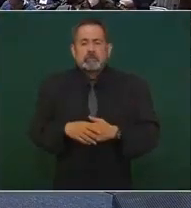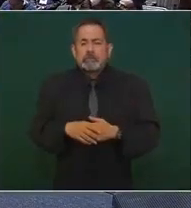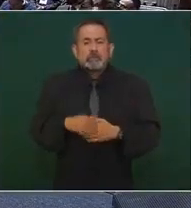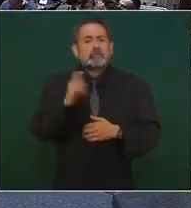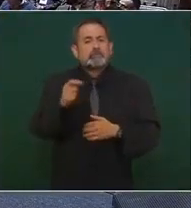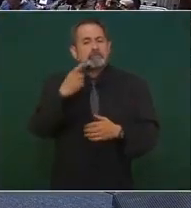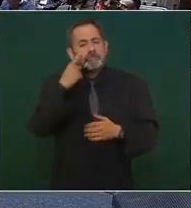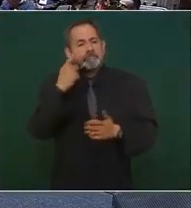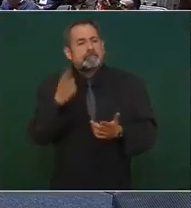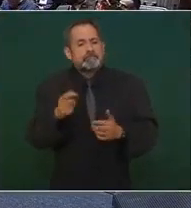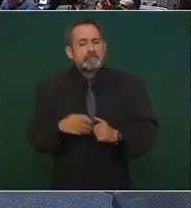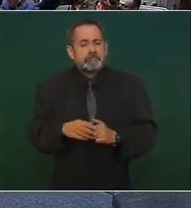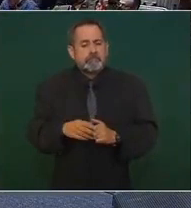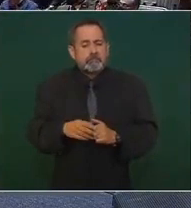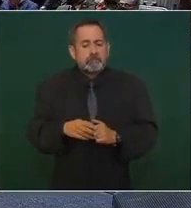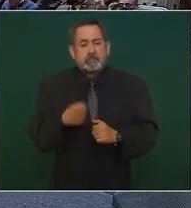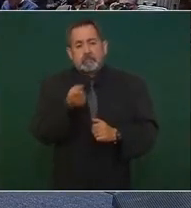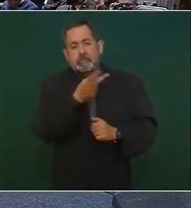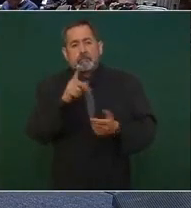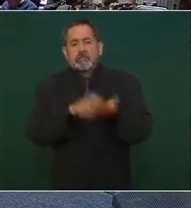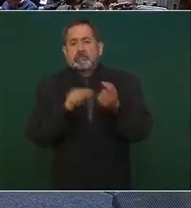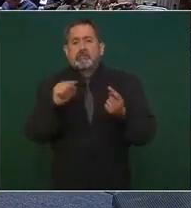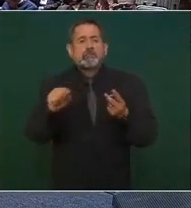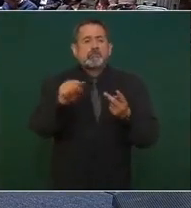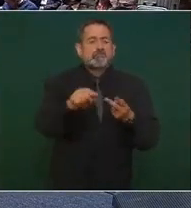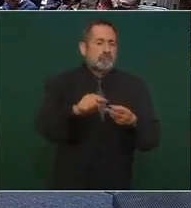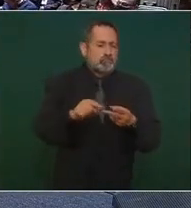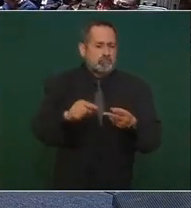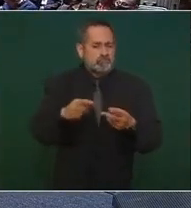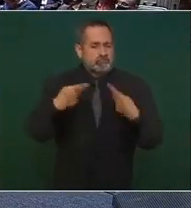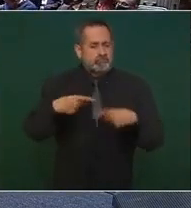sectores de clase media muy